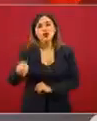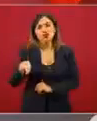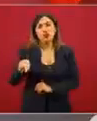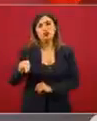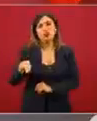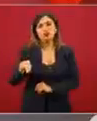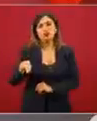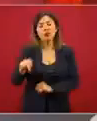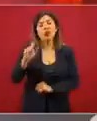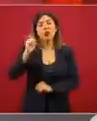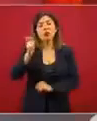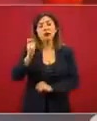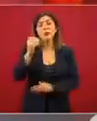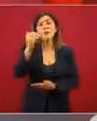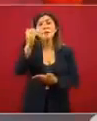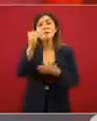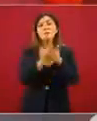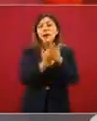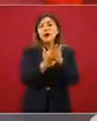es de menos